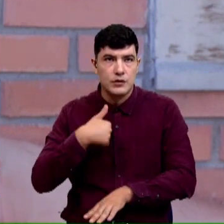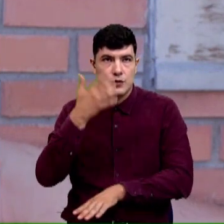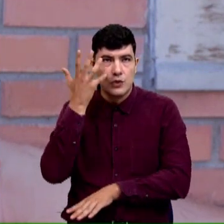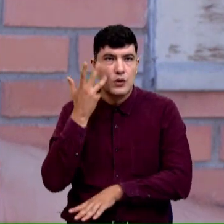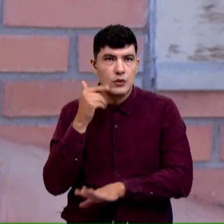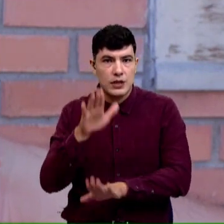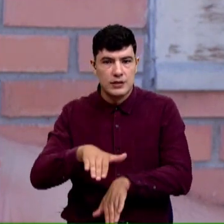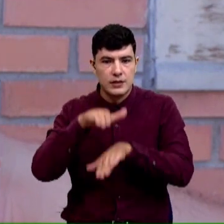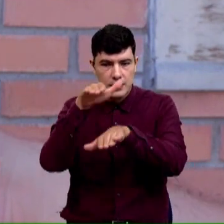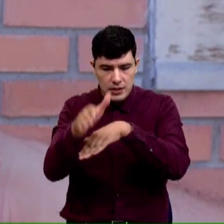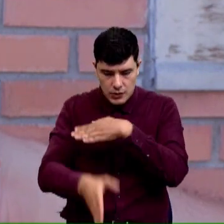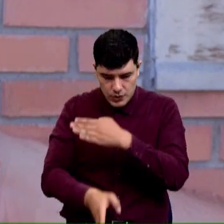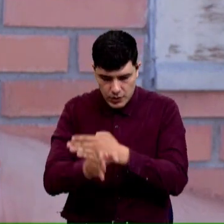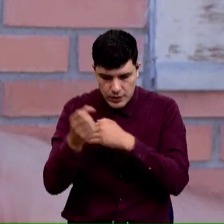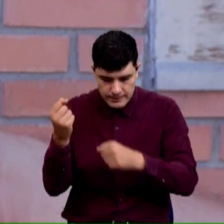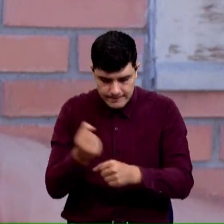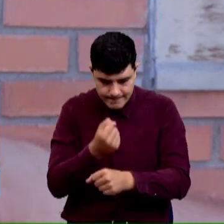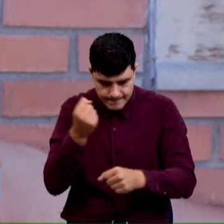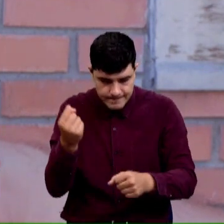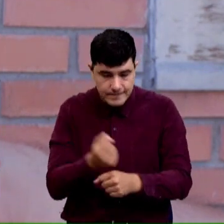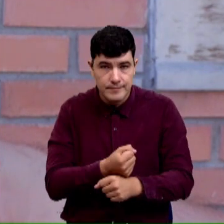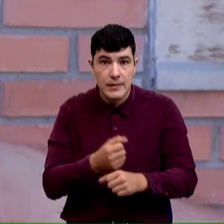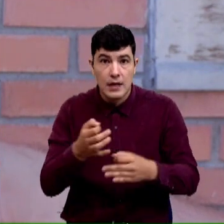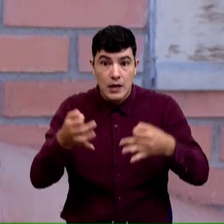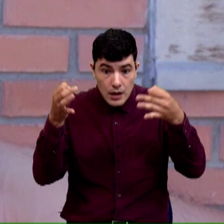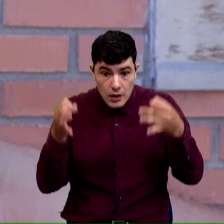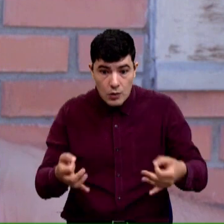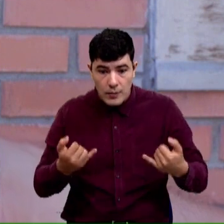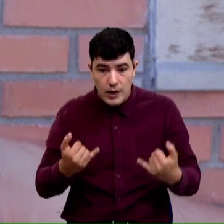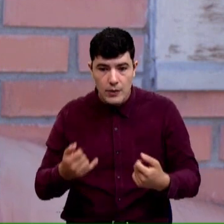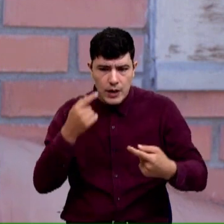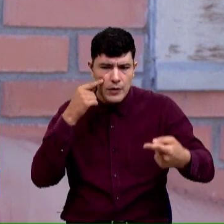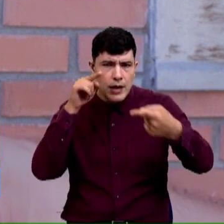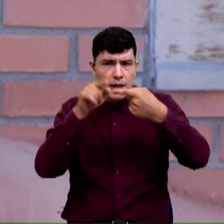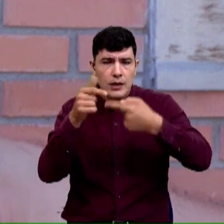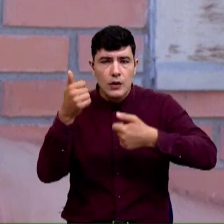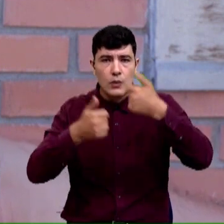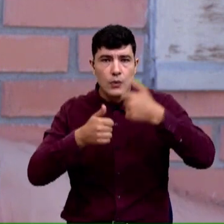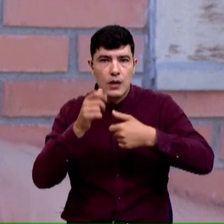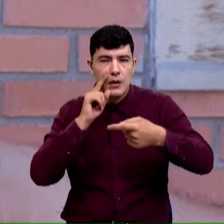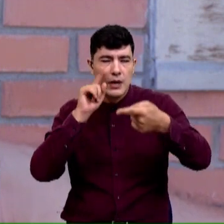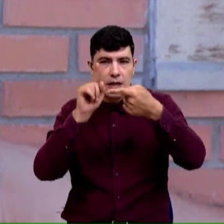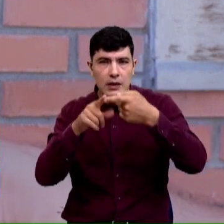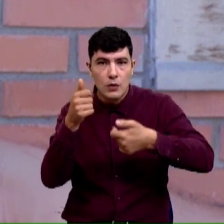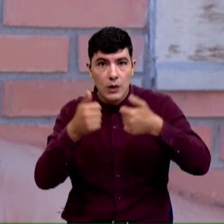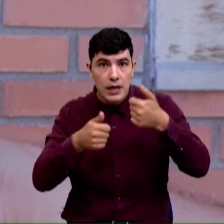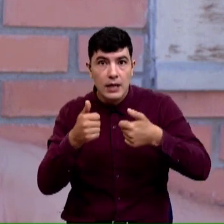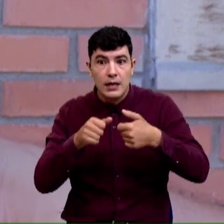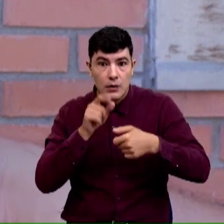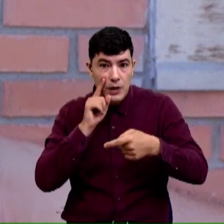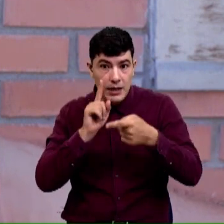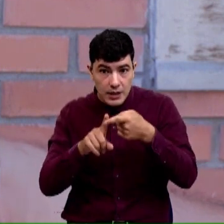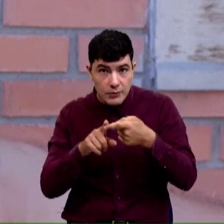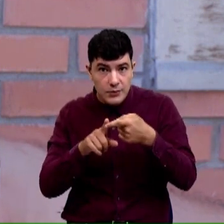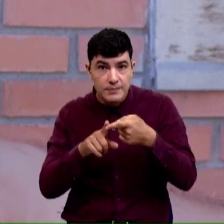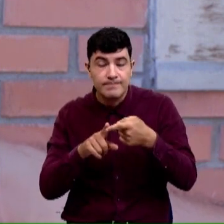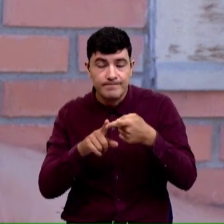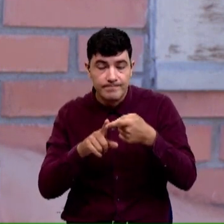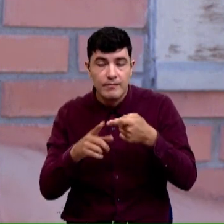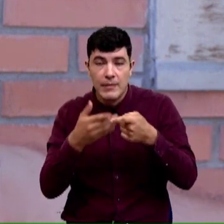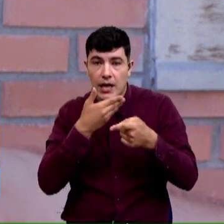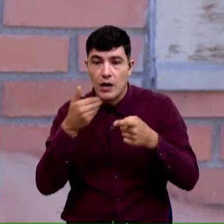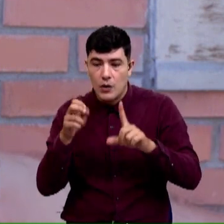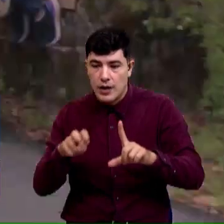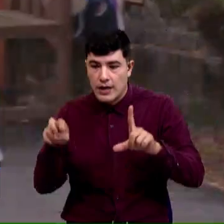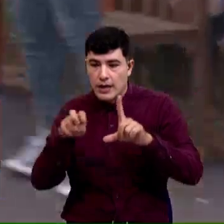pues seguimos trabajando. Cumplimos a lo que íbamos con la mira de ese gran objetivo, que era mejorar nuestras